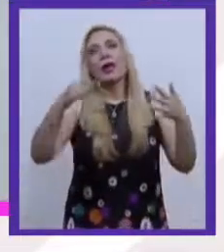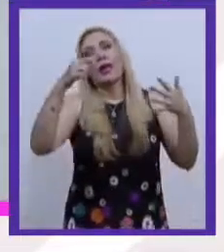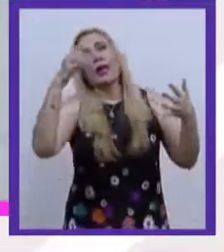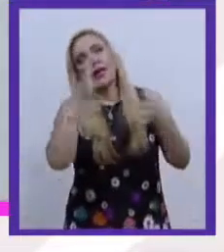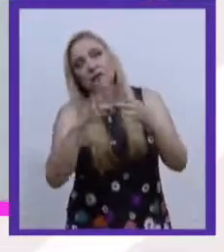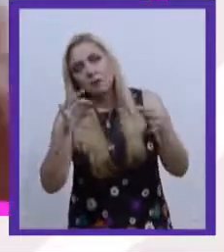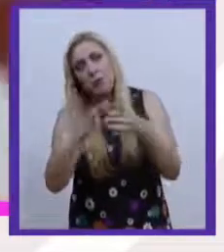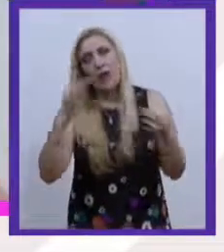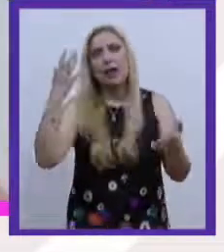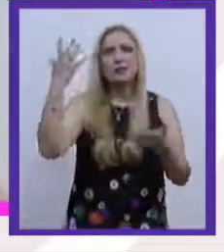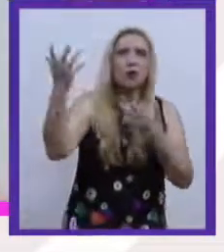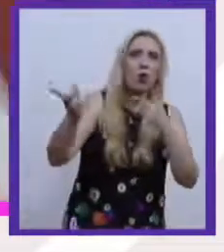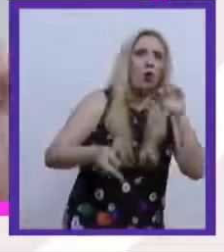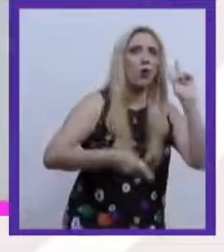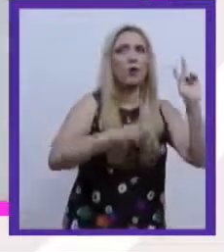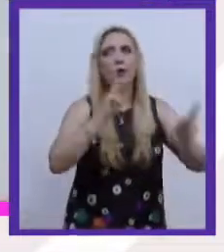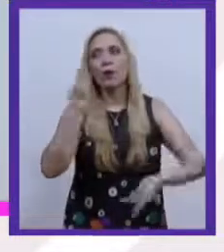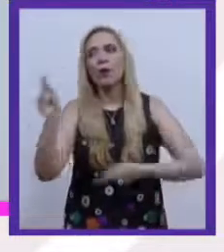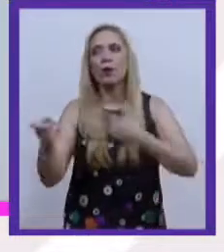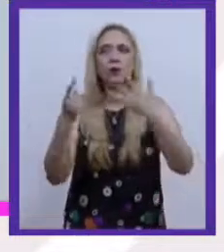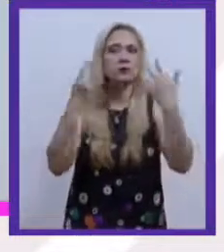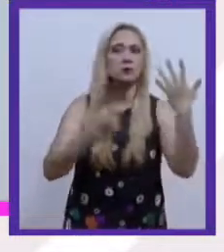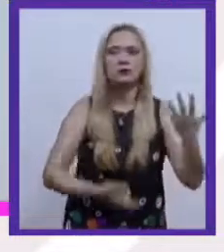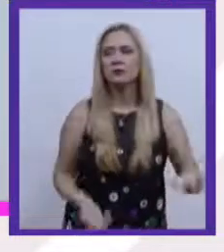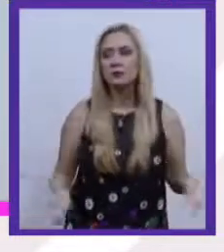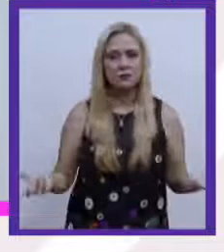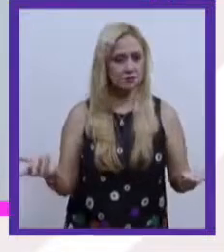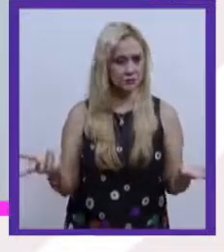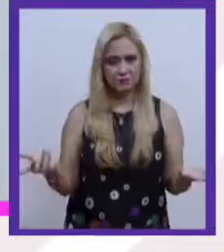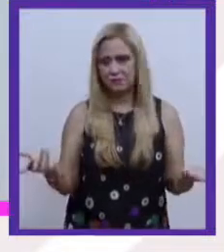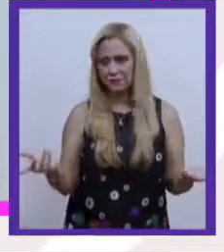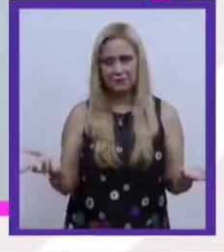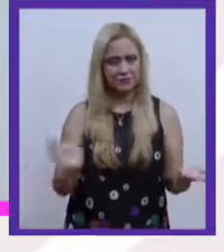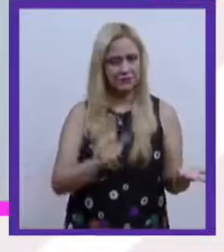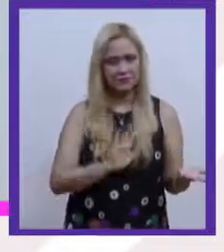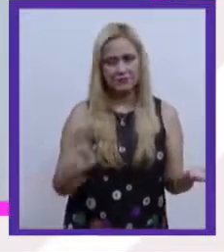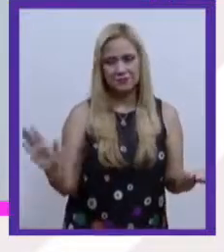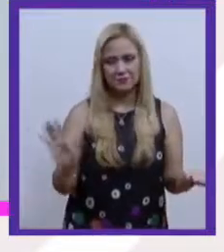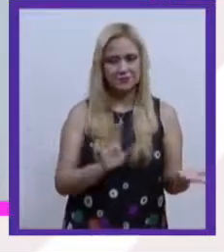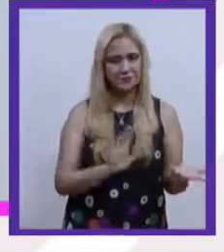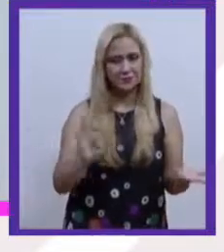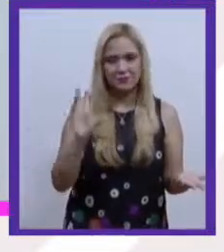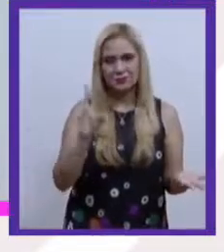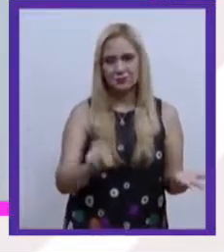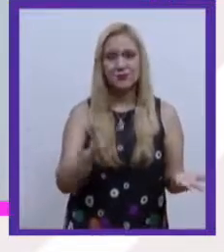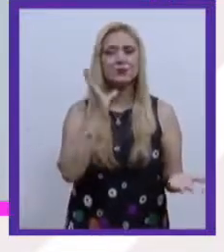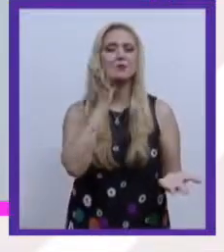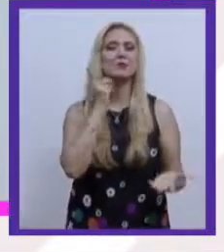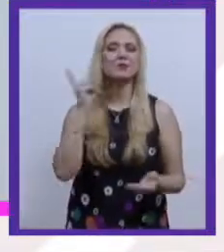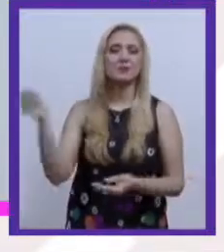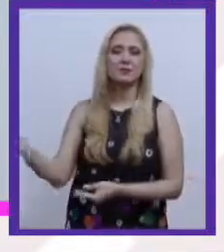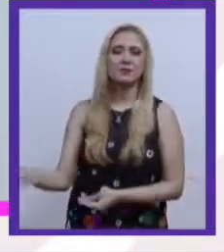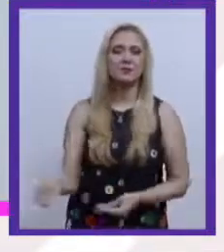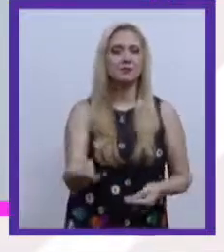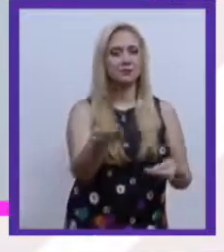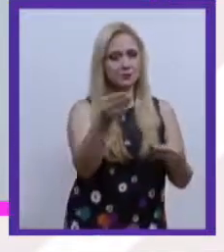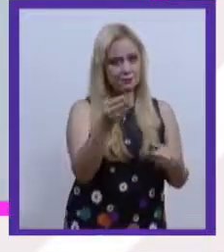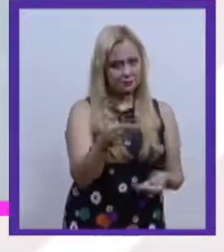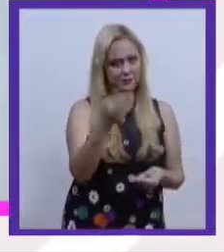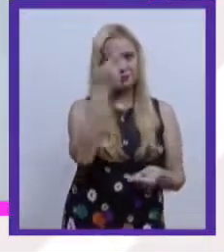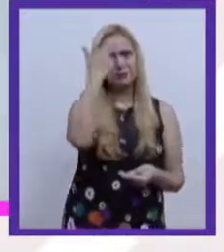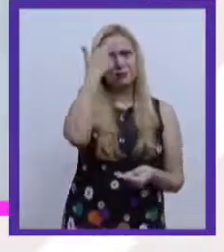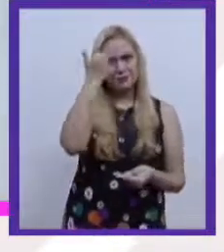explicaciones que hay para no tomar la reforma constitucional que vino de Cámara de Diputados y Diputadas